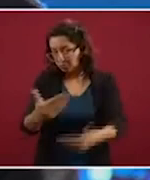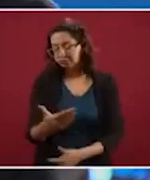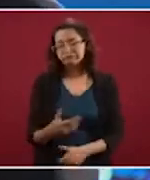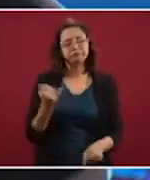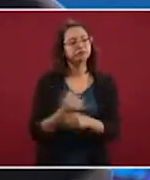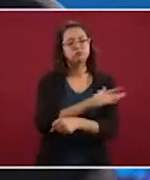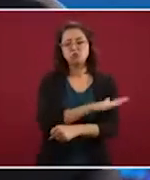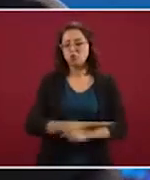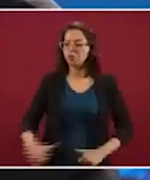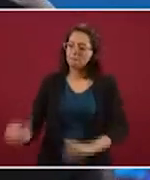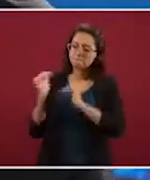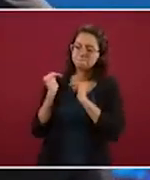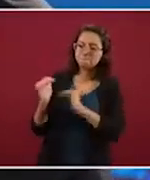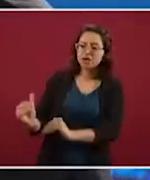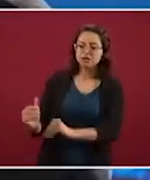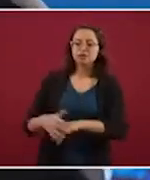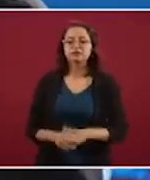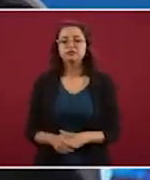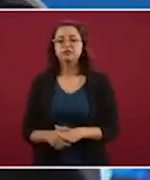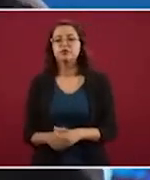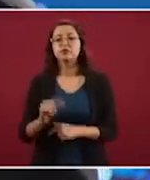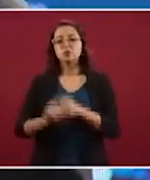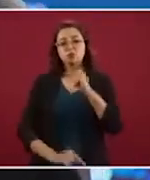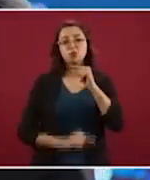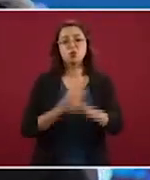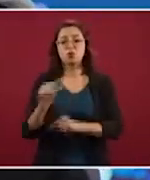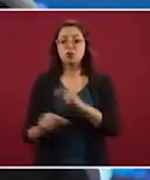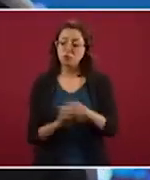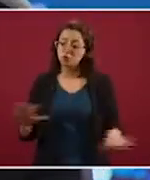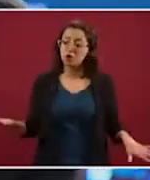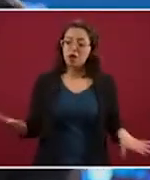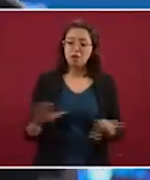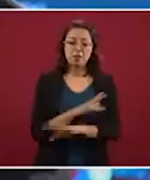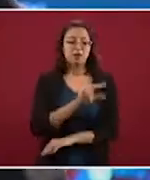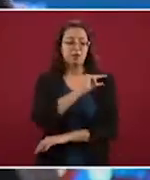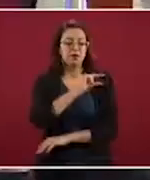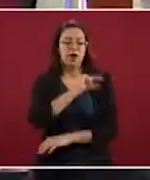Se reimplantó para sustituir este vacío, se reimplantó la